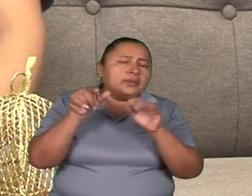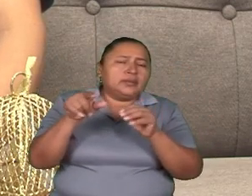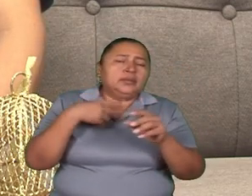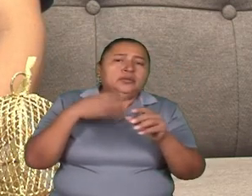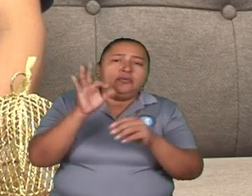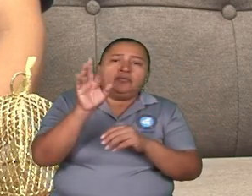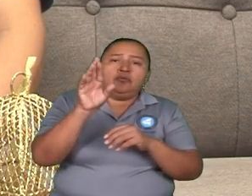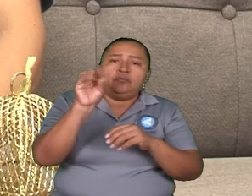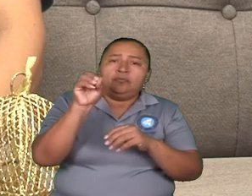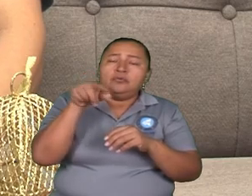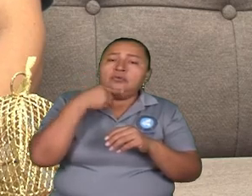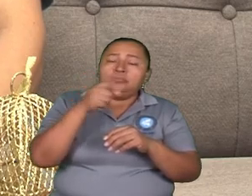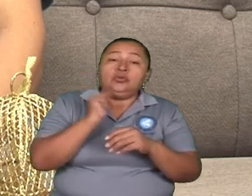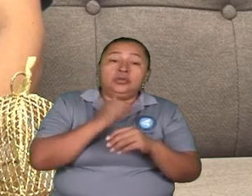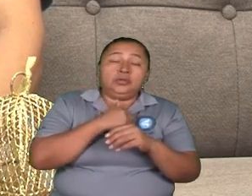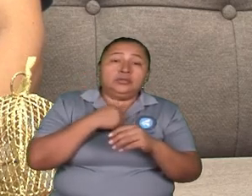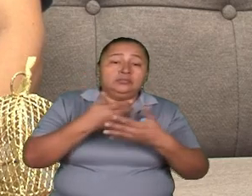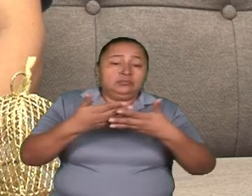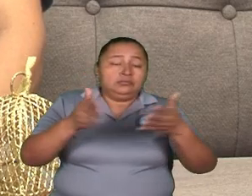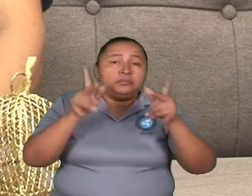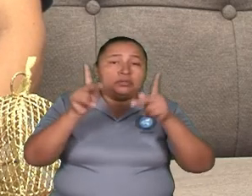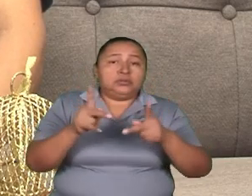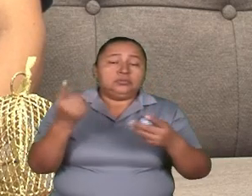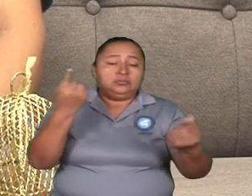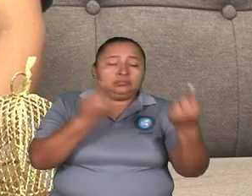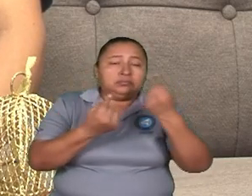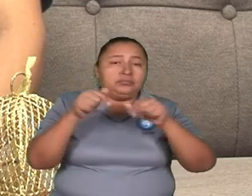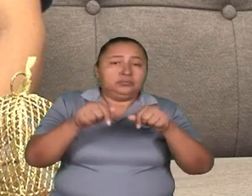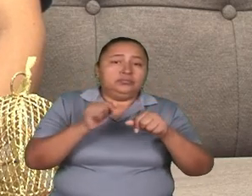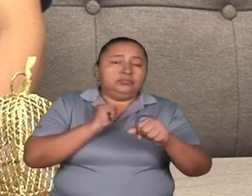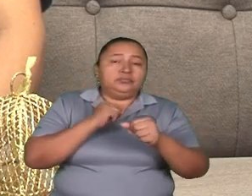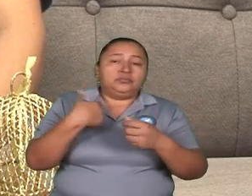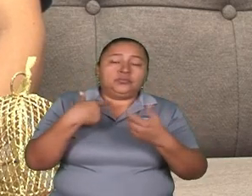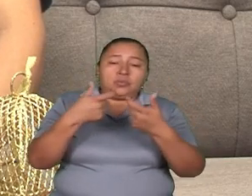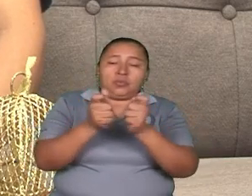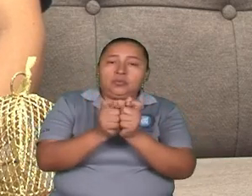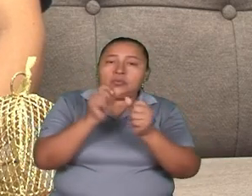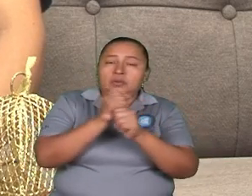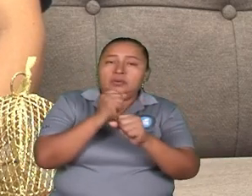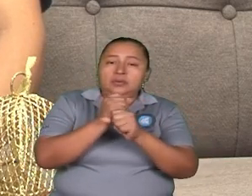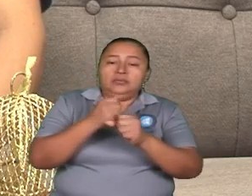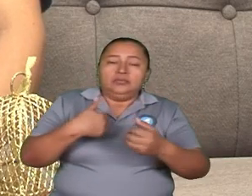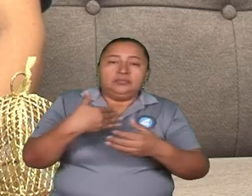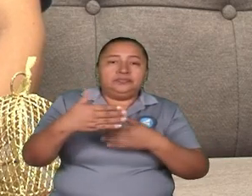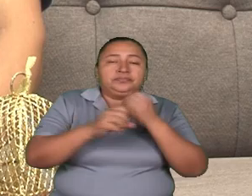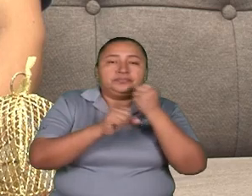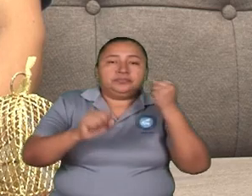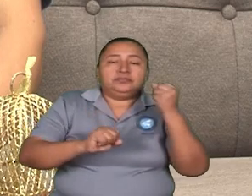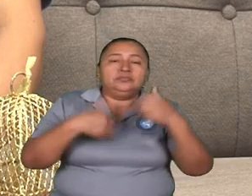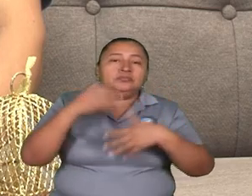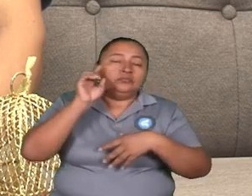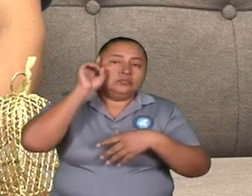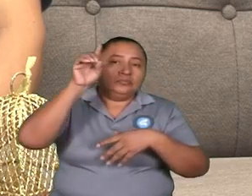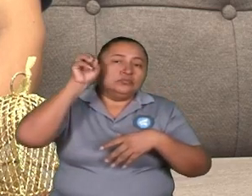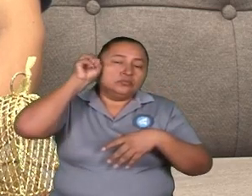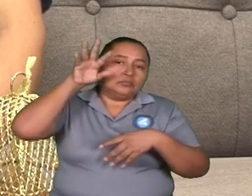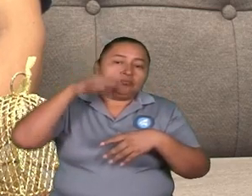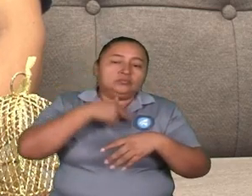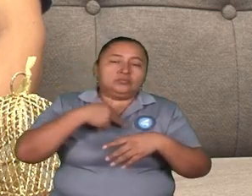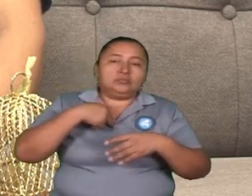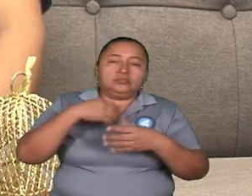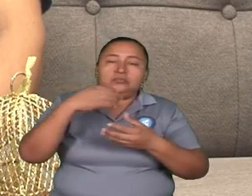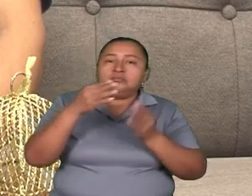temporadas ya del próximo año, la temporada pues, que tenemos de crucero, y la expectativa es